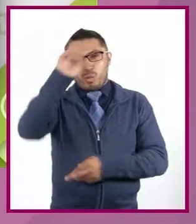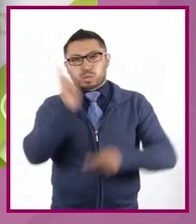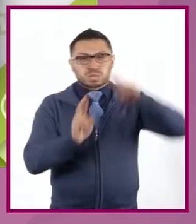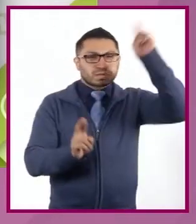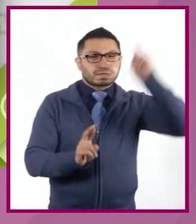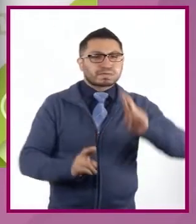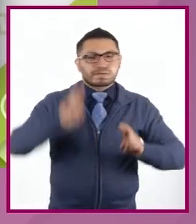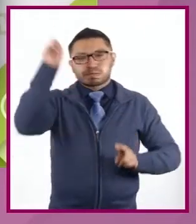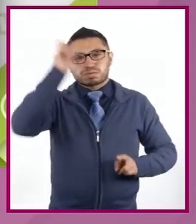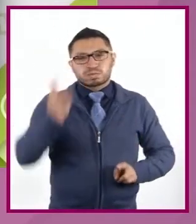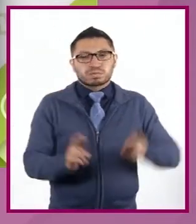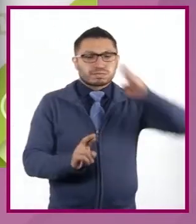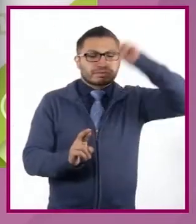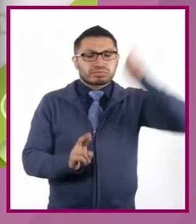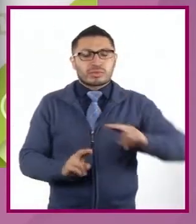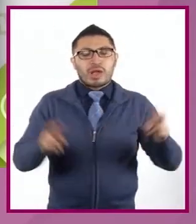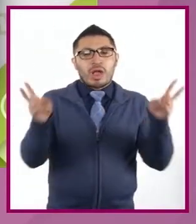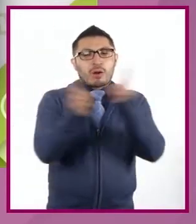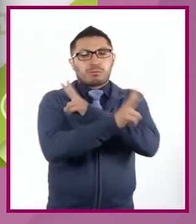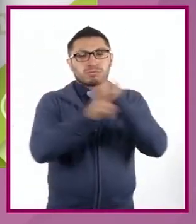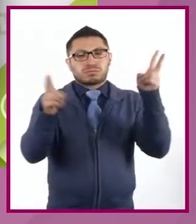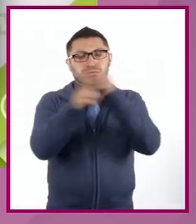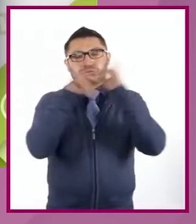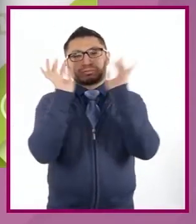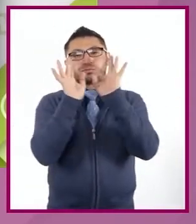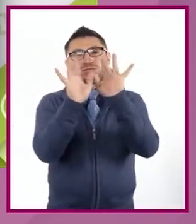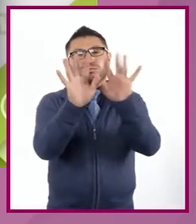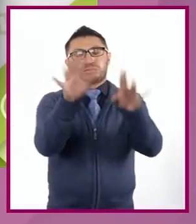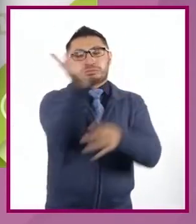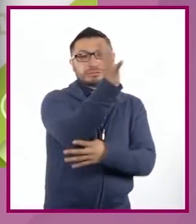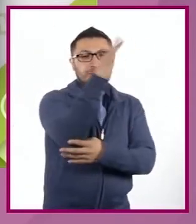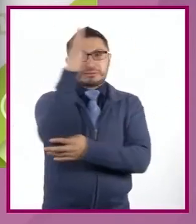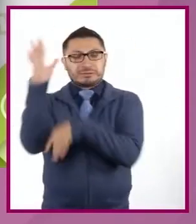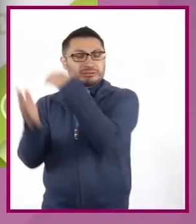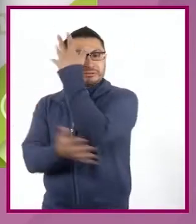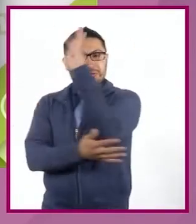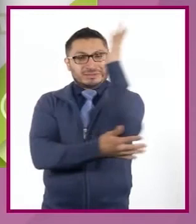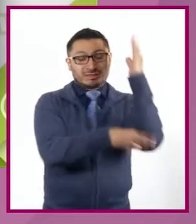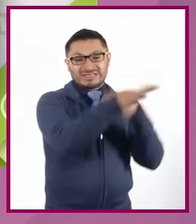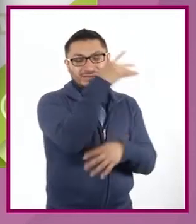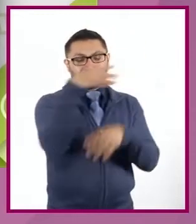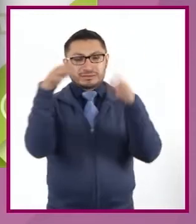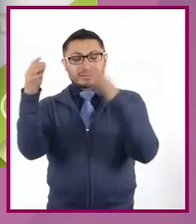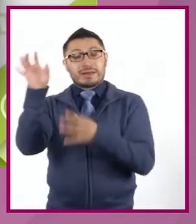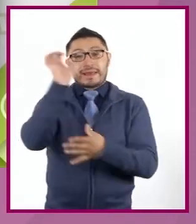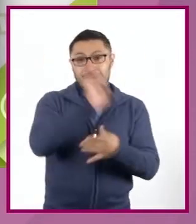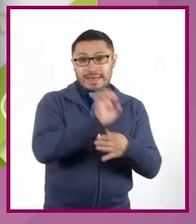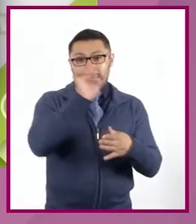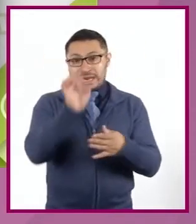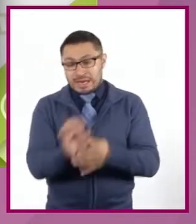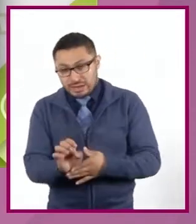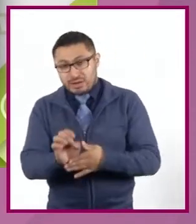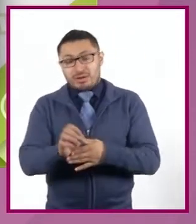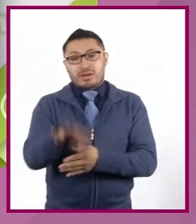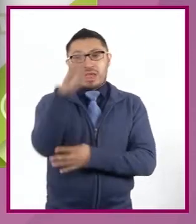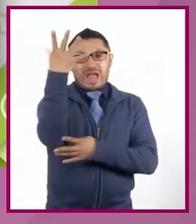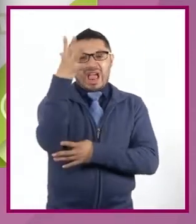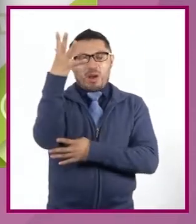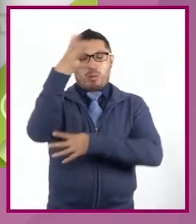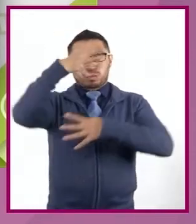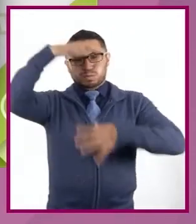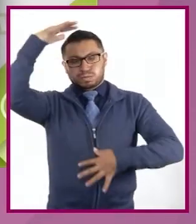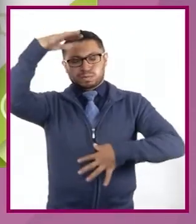tormentas eléctricas, el viento fuerte ulula en la selva. Entonces, un árbol gigante, viejo, enfermo